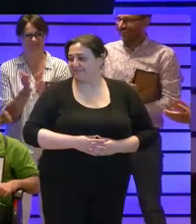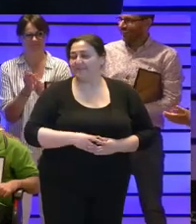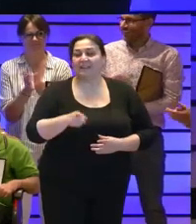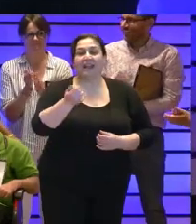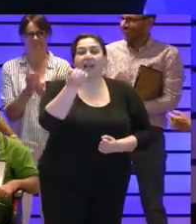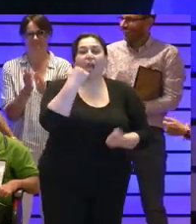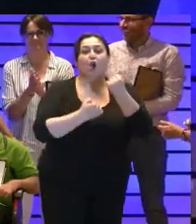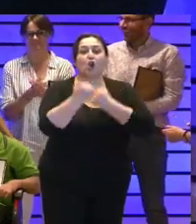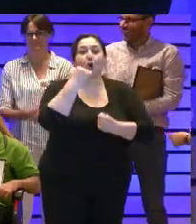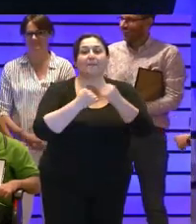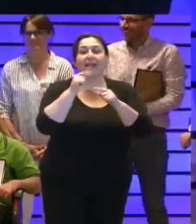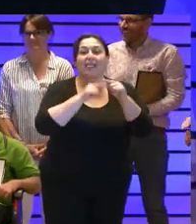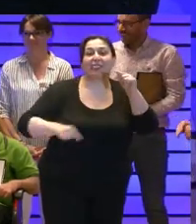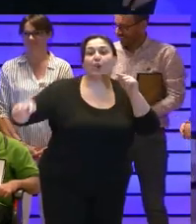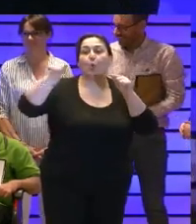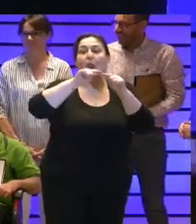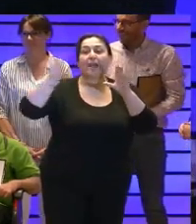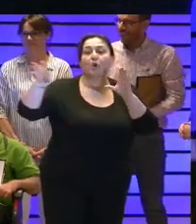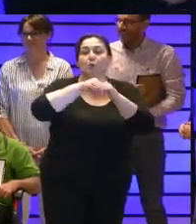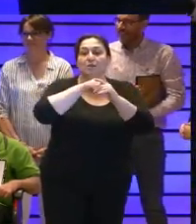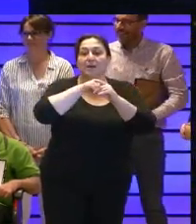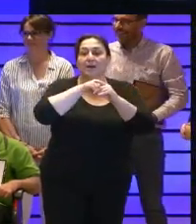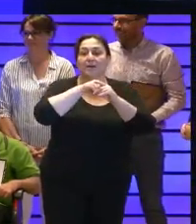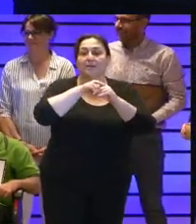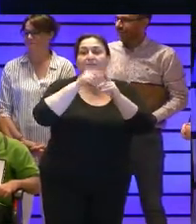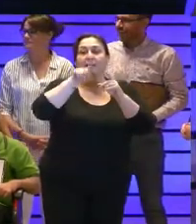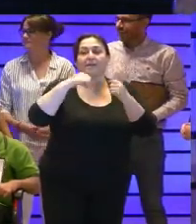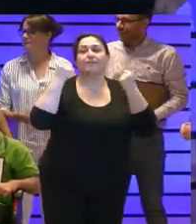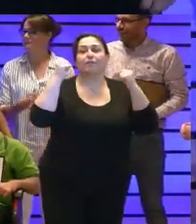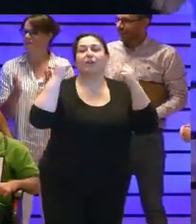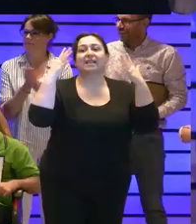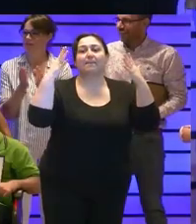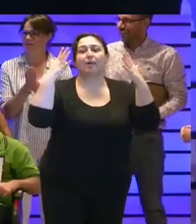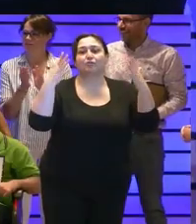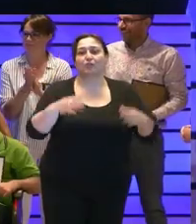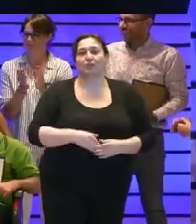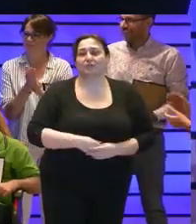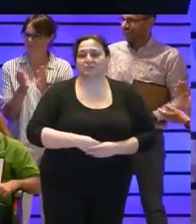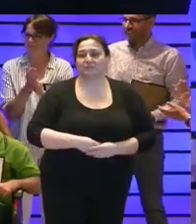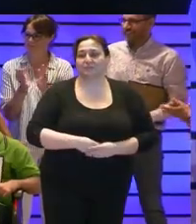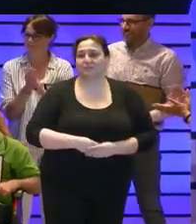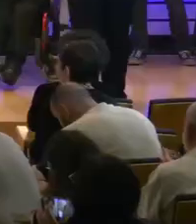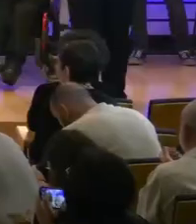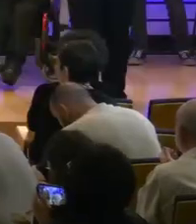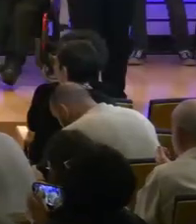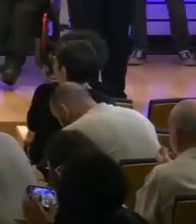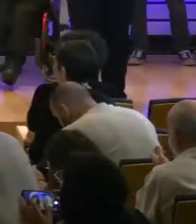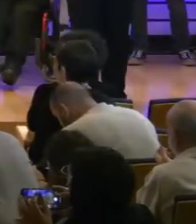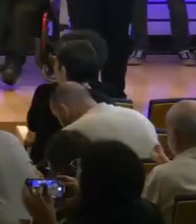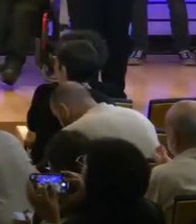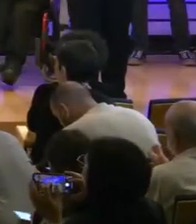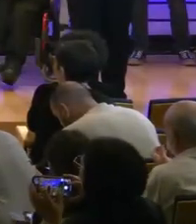Economía circular inclusiva, fuerte aplauso de la Fundación Purísima Concepción.